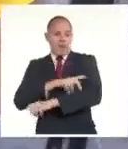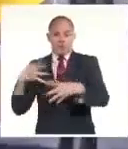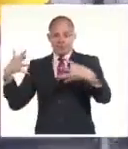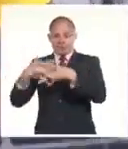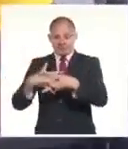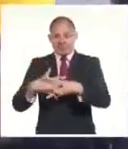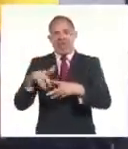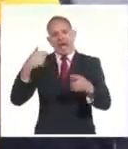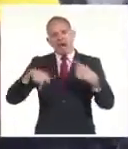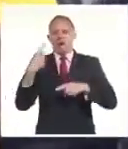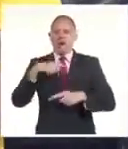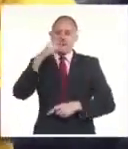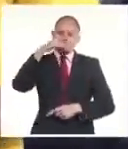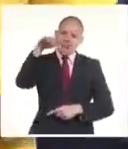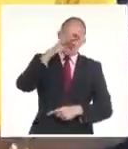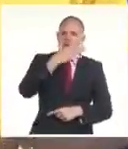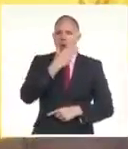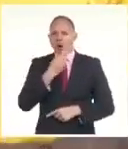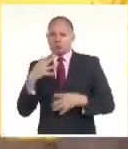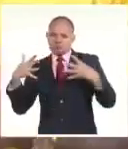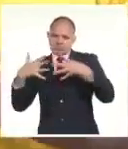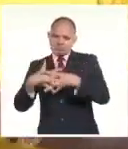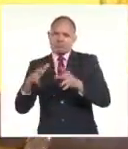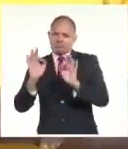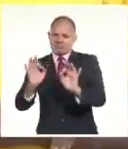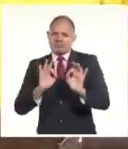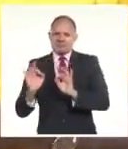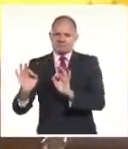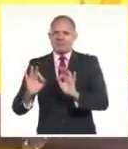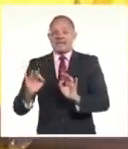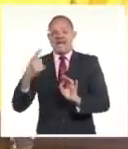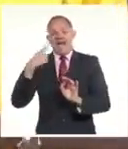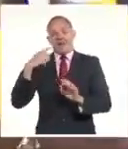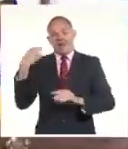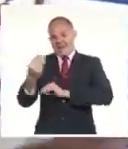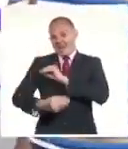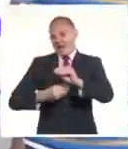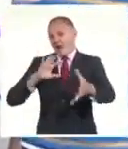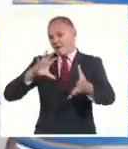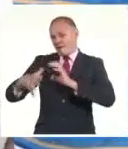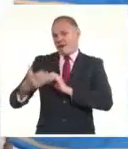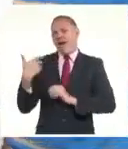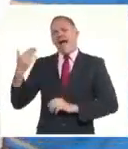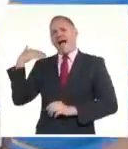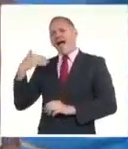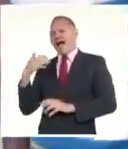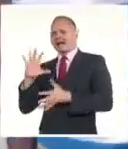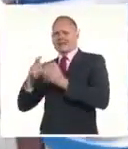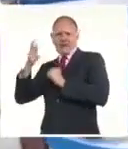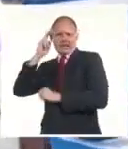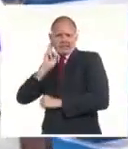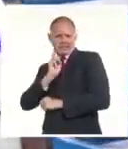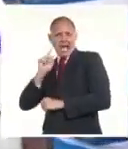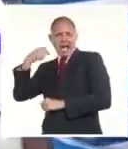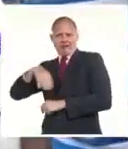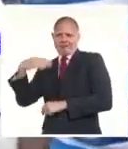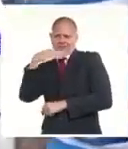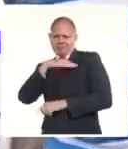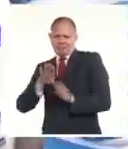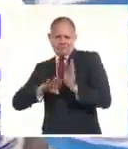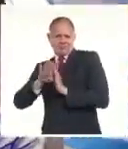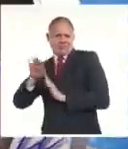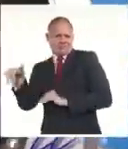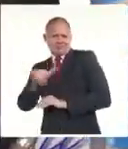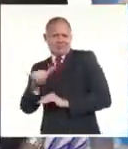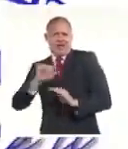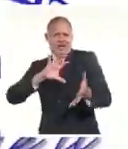añosas y experimentadas. Ha cambiado la forma en que se crea, no solo a causa de la tecnología digital, sino como fruto de la propia demanda de los